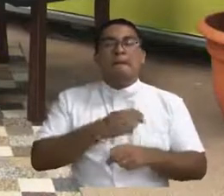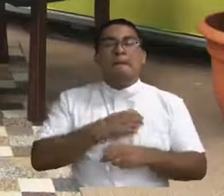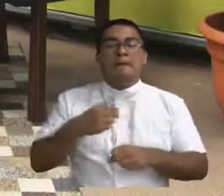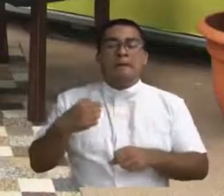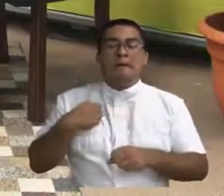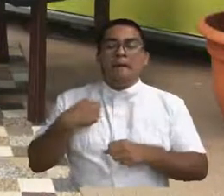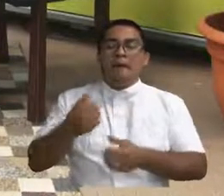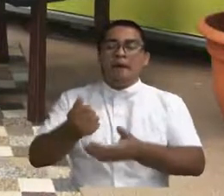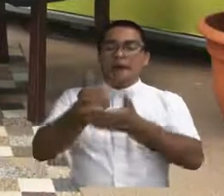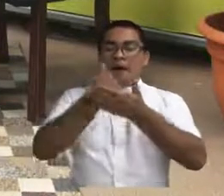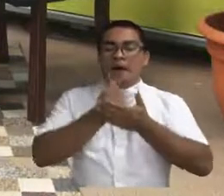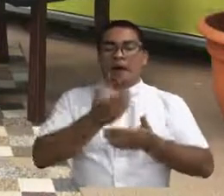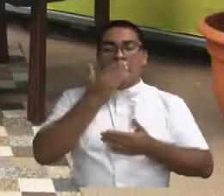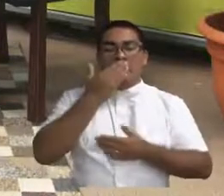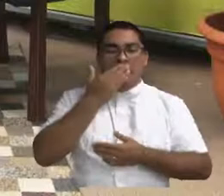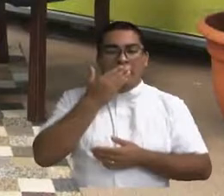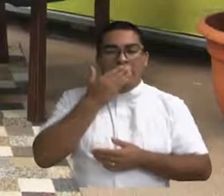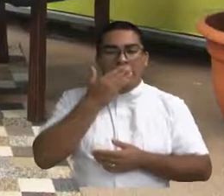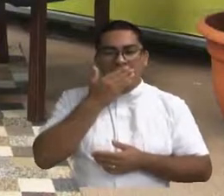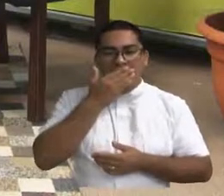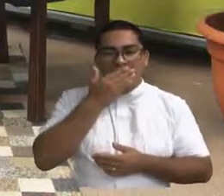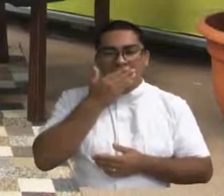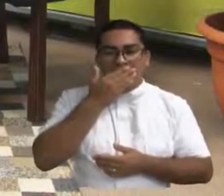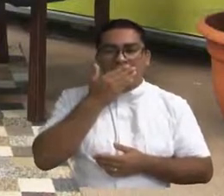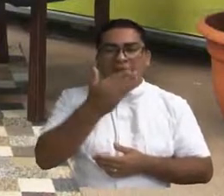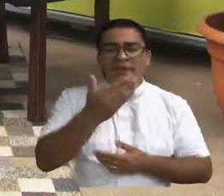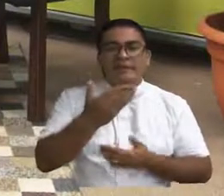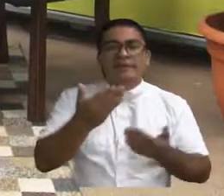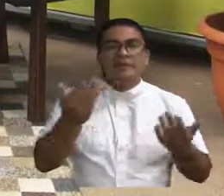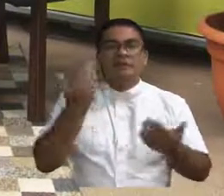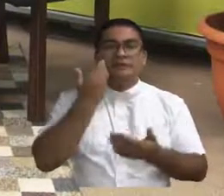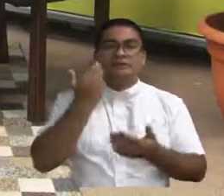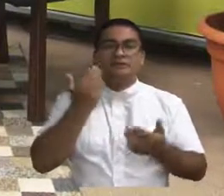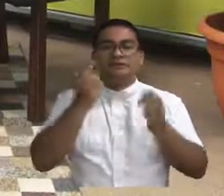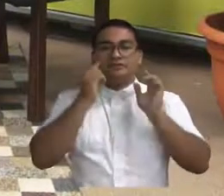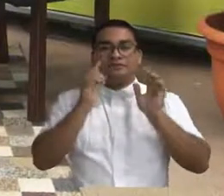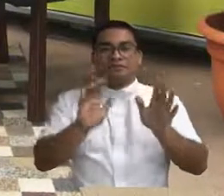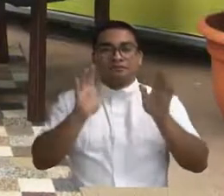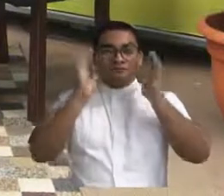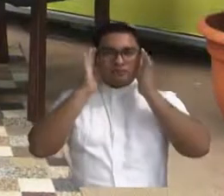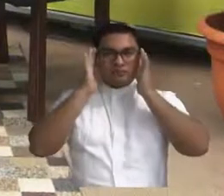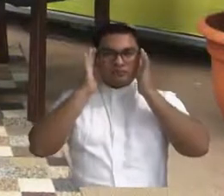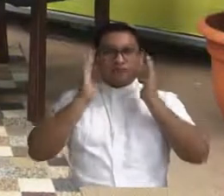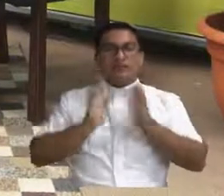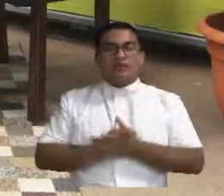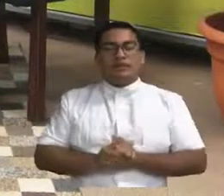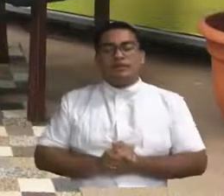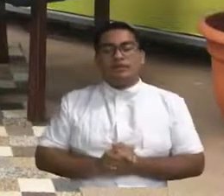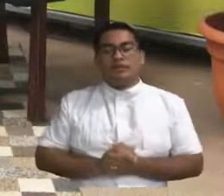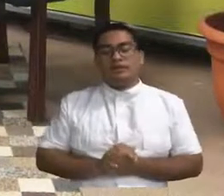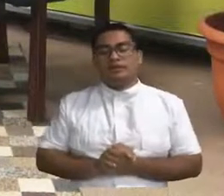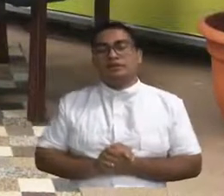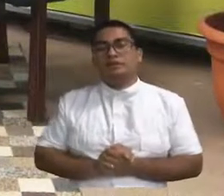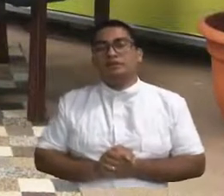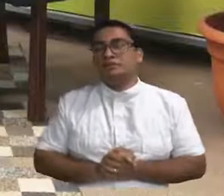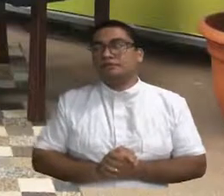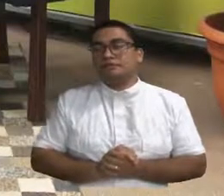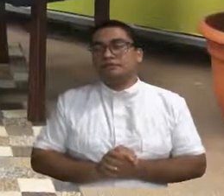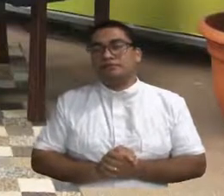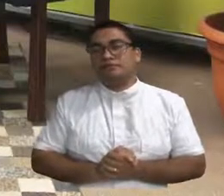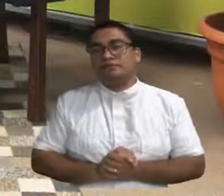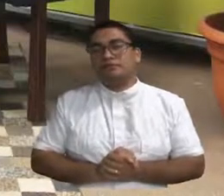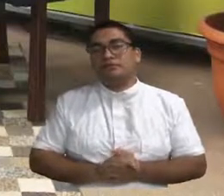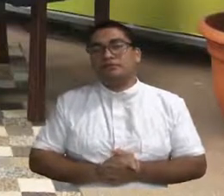y a avanzar en cuanto a la prevención de estas enfermedades. Ahora, obviamente las bebidas heladas, doctora, tienen que disminuir.